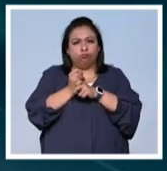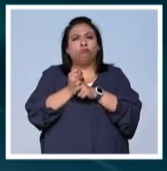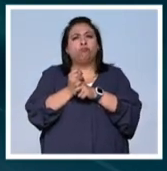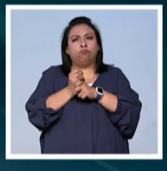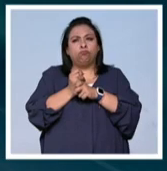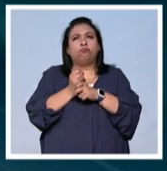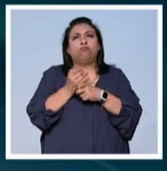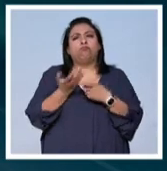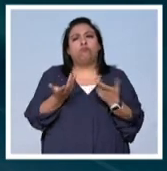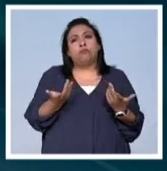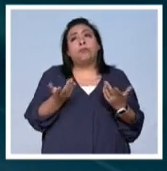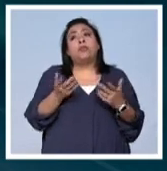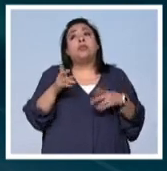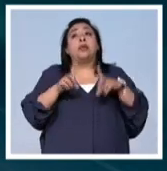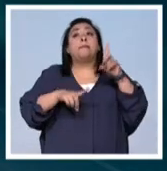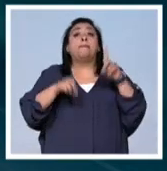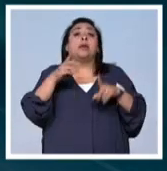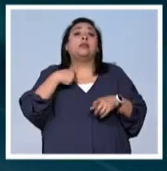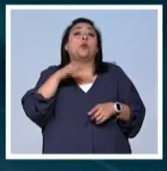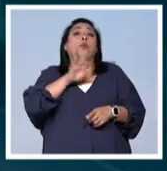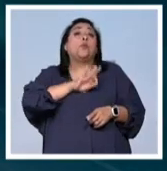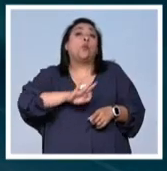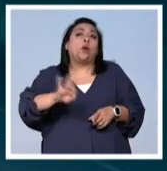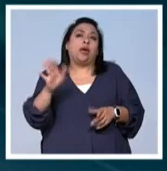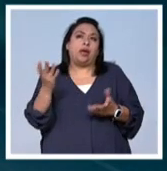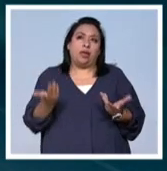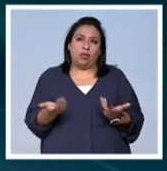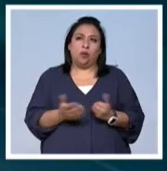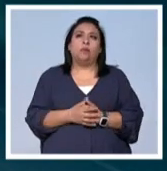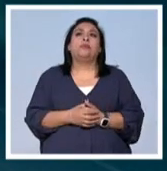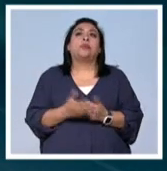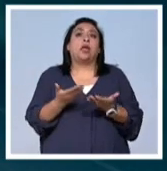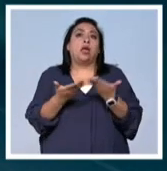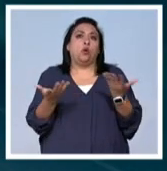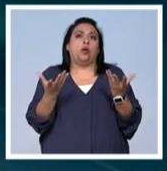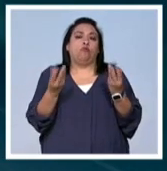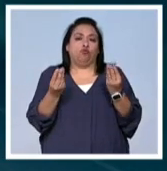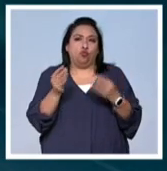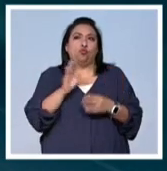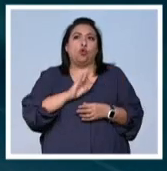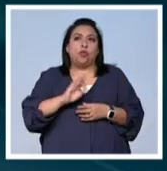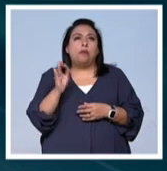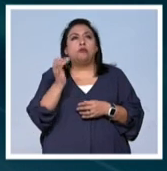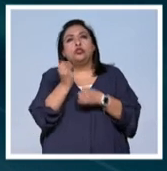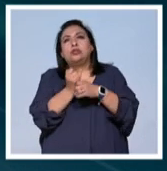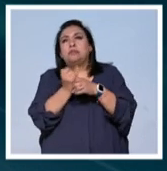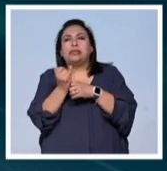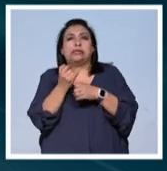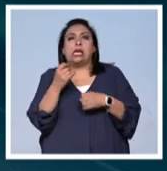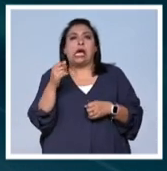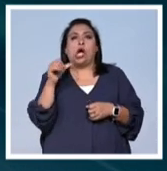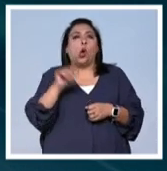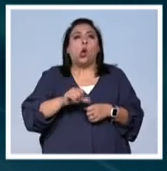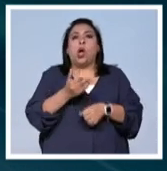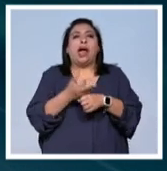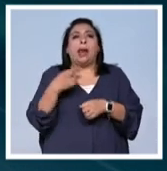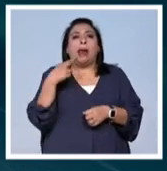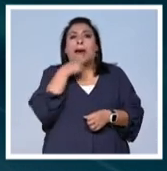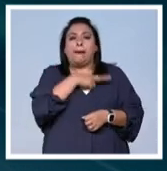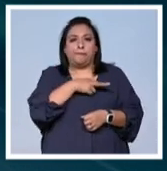digo de acuerdo a nuestras posibilidades este Ahora hay muchas cosas que podemos averiguar casi de forma inmediata